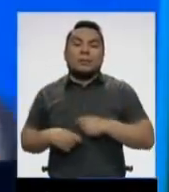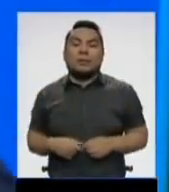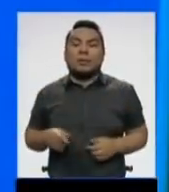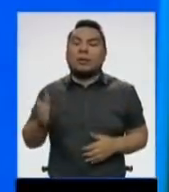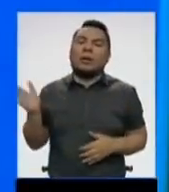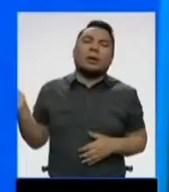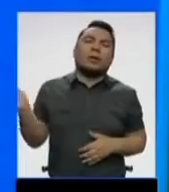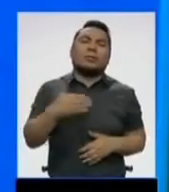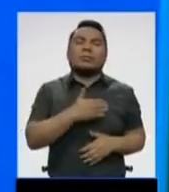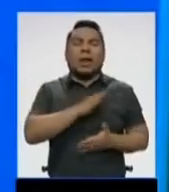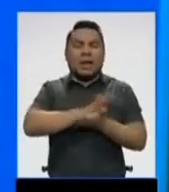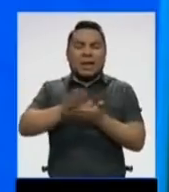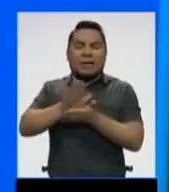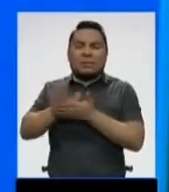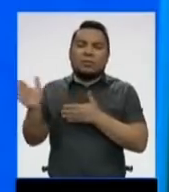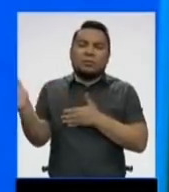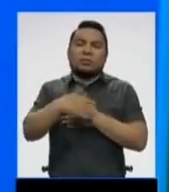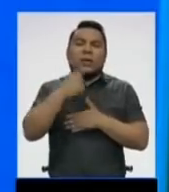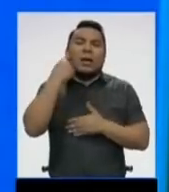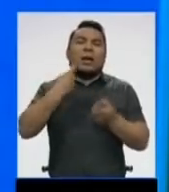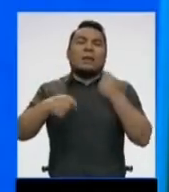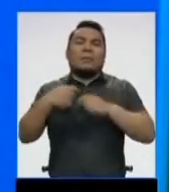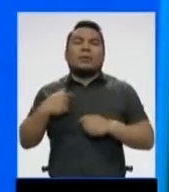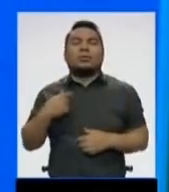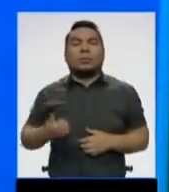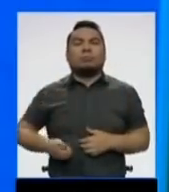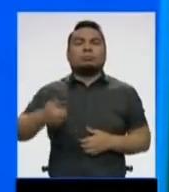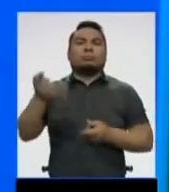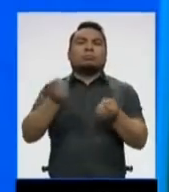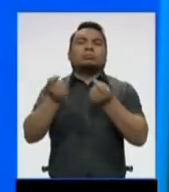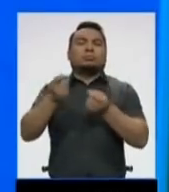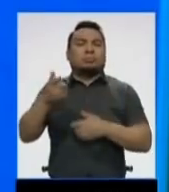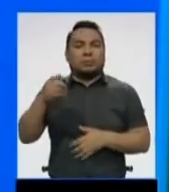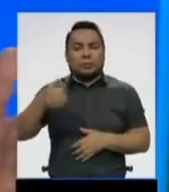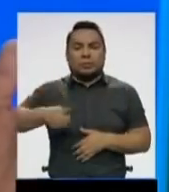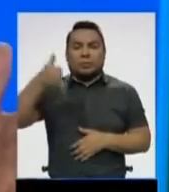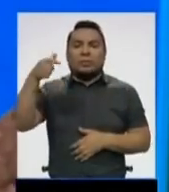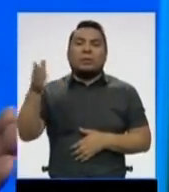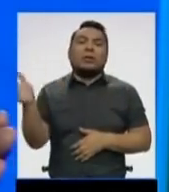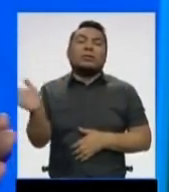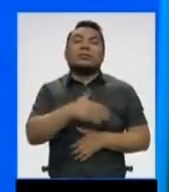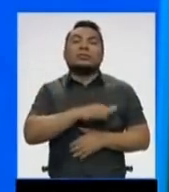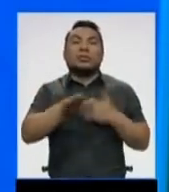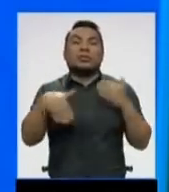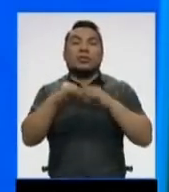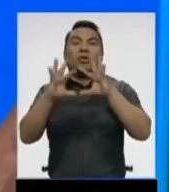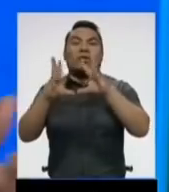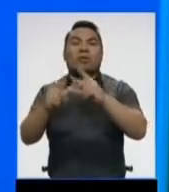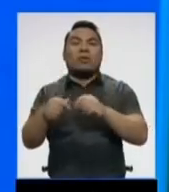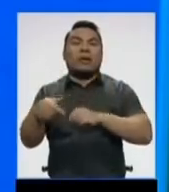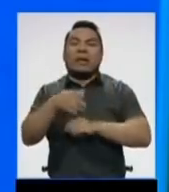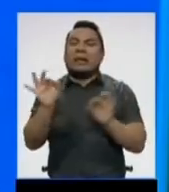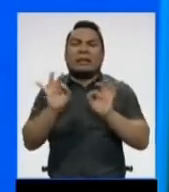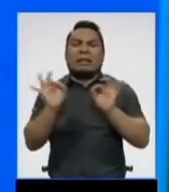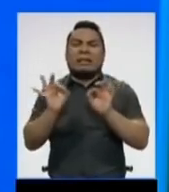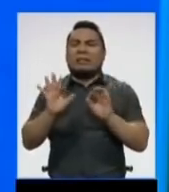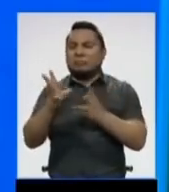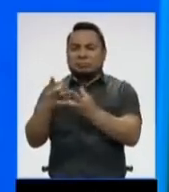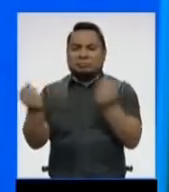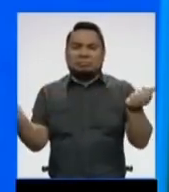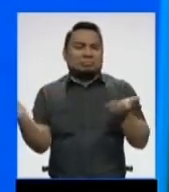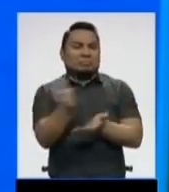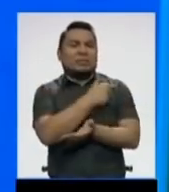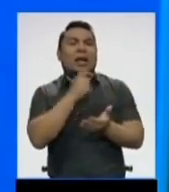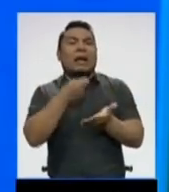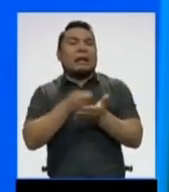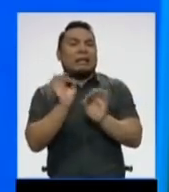Limpiamos todo Gamarra con el principio de autoridad, entonces la mafia va a desaparecer. No va a tener de qué cobrar. Pero